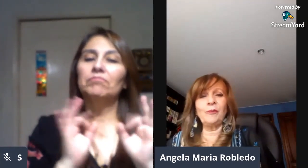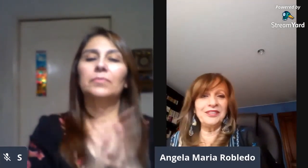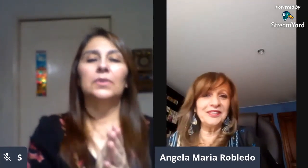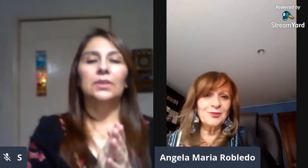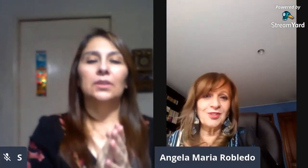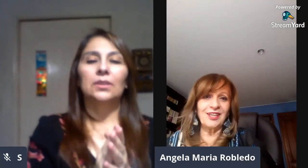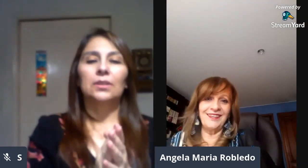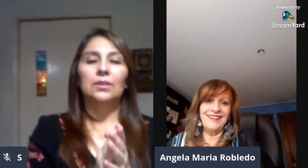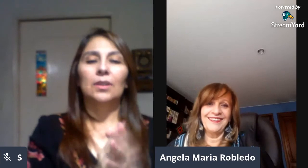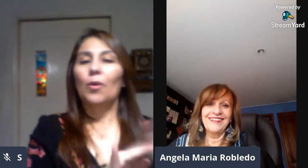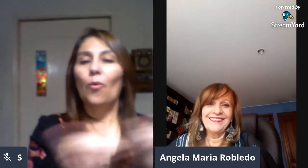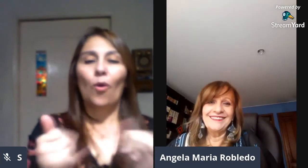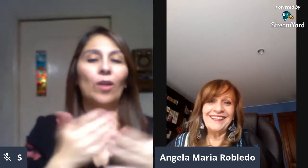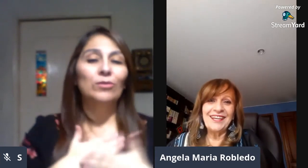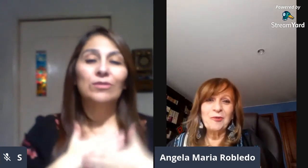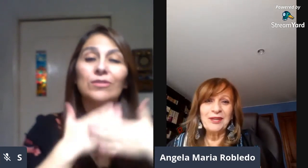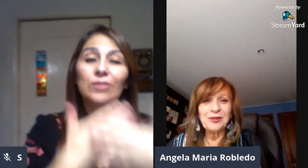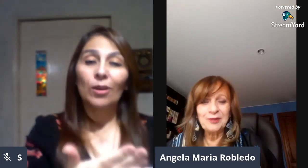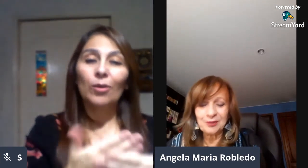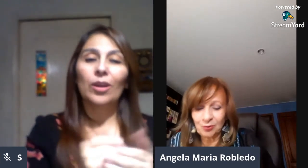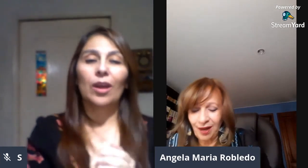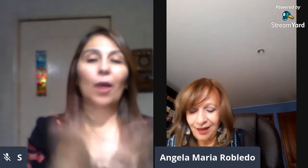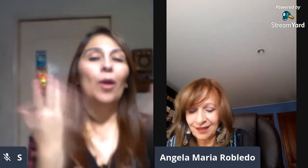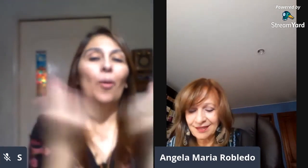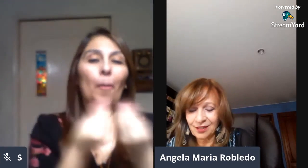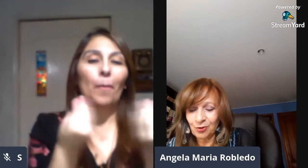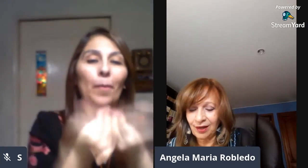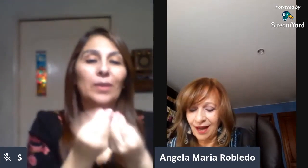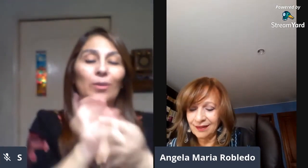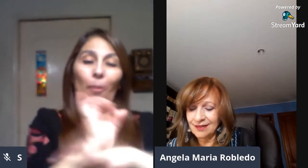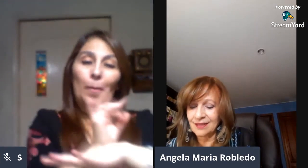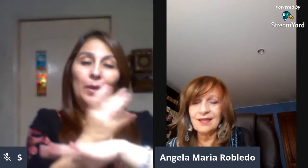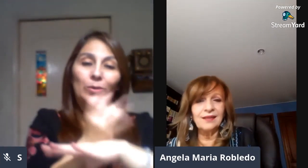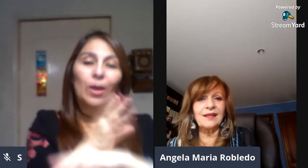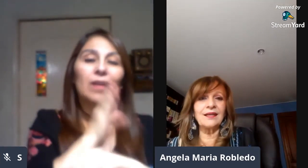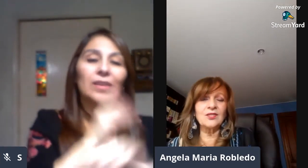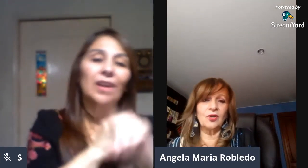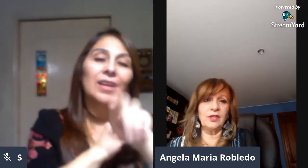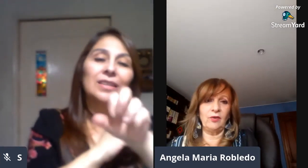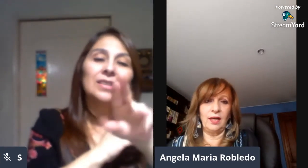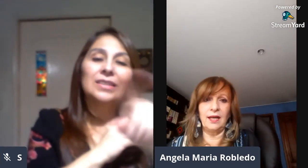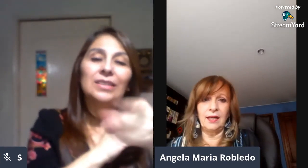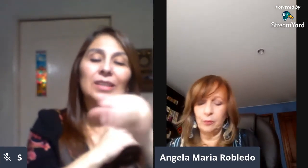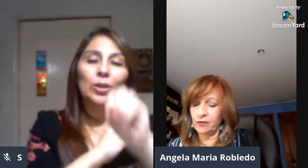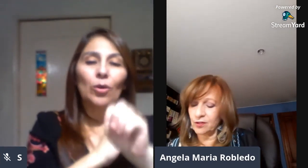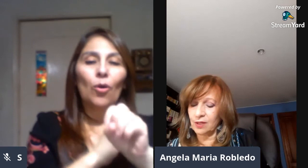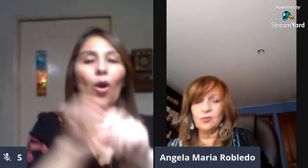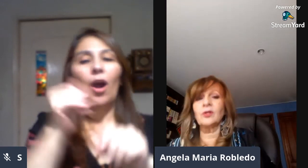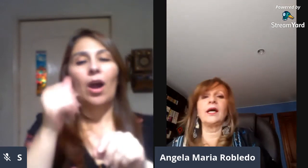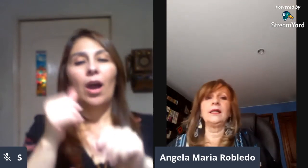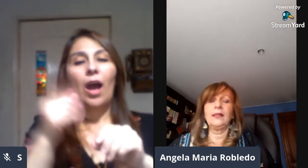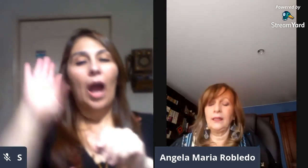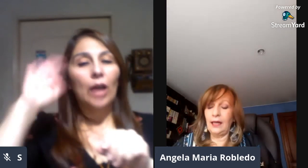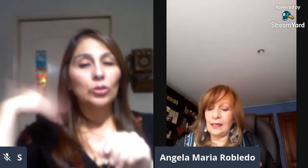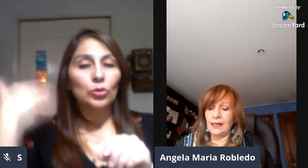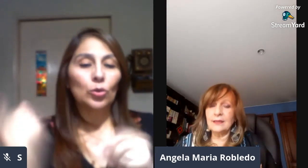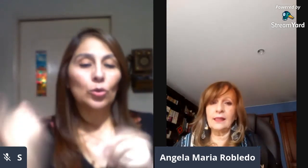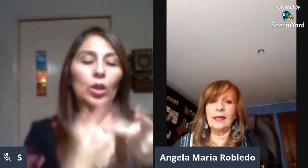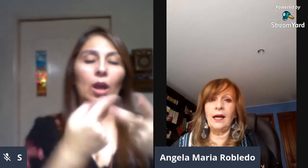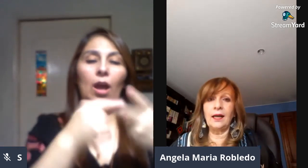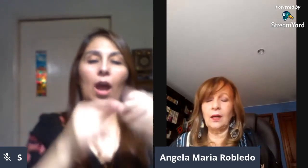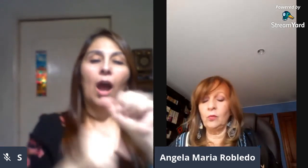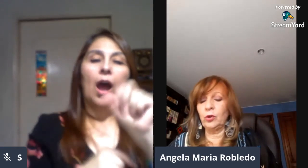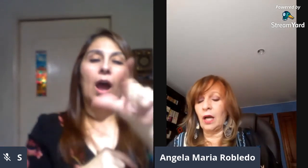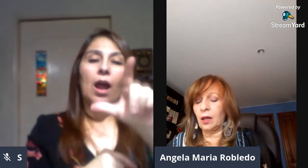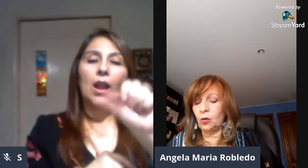mis compañeros de encuentro virtual, a Sergio, a Lanis, a Sandra y a Sonia. Ojalá la profesora Sonia